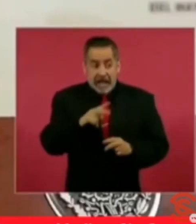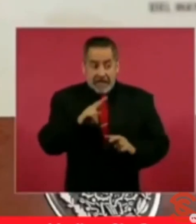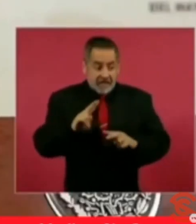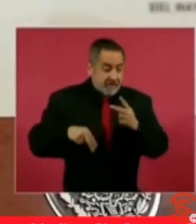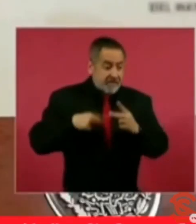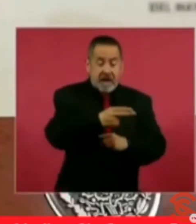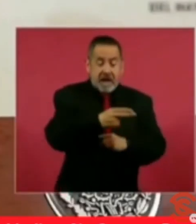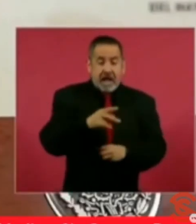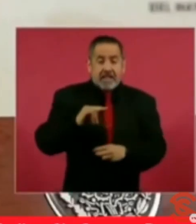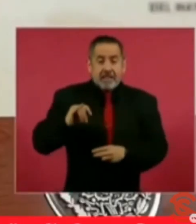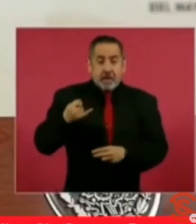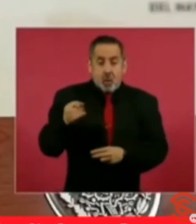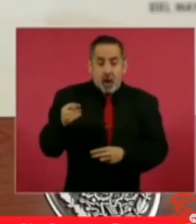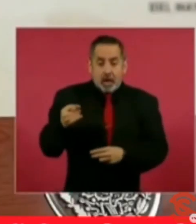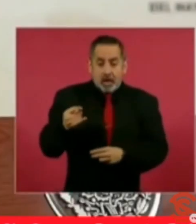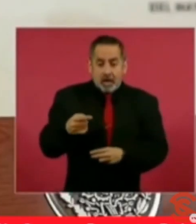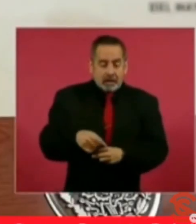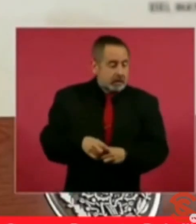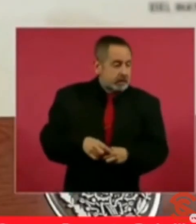y deja libre